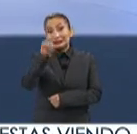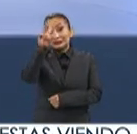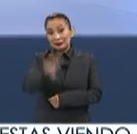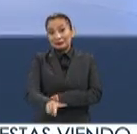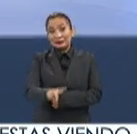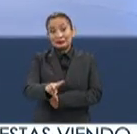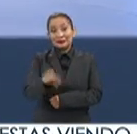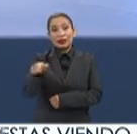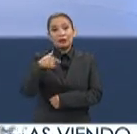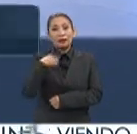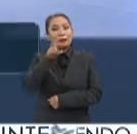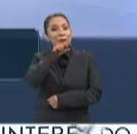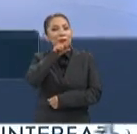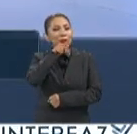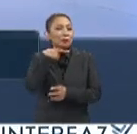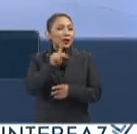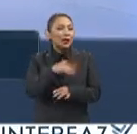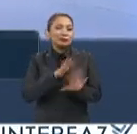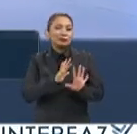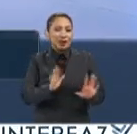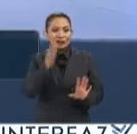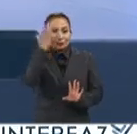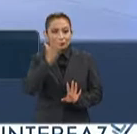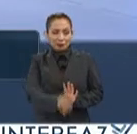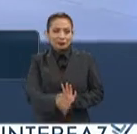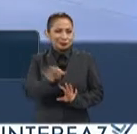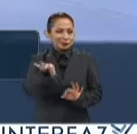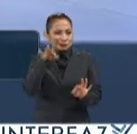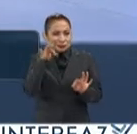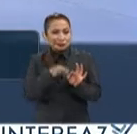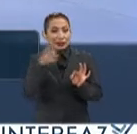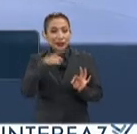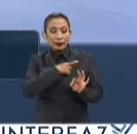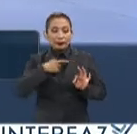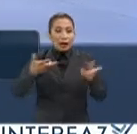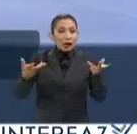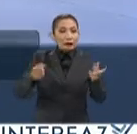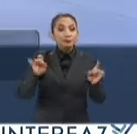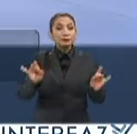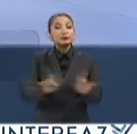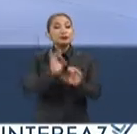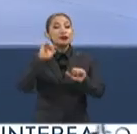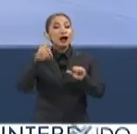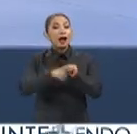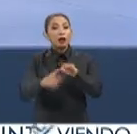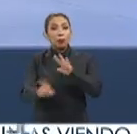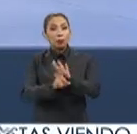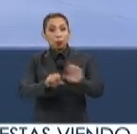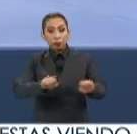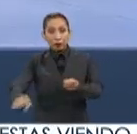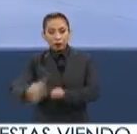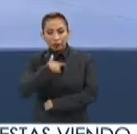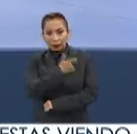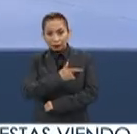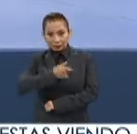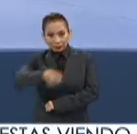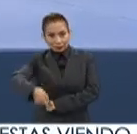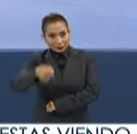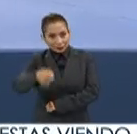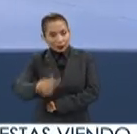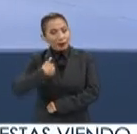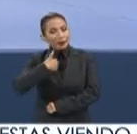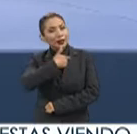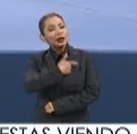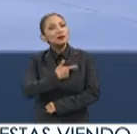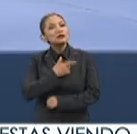duda uno se preocupa, pero lo bueno es que sabemos perfectamente lo que tenemos que hacer en caso de un sismo. Los saludo con muchísimo gusto. Es para mí